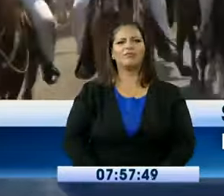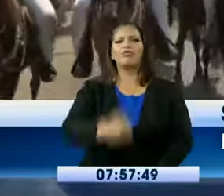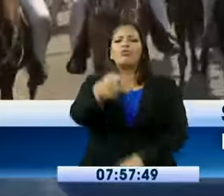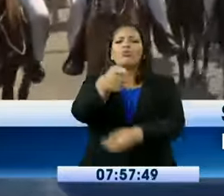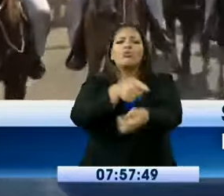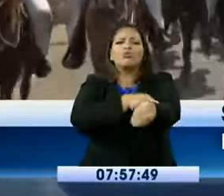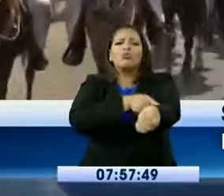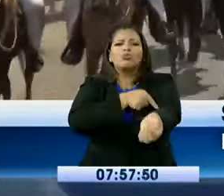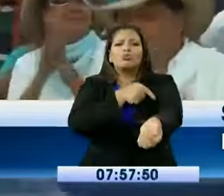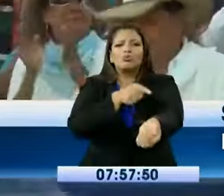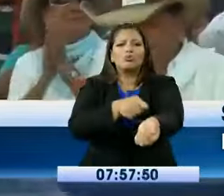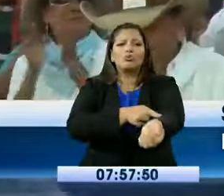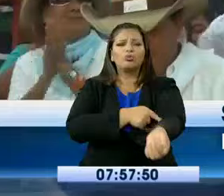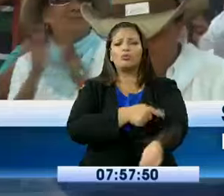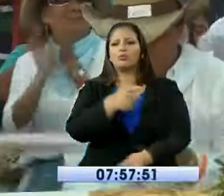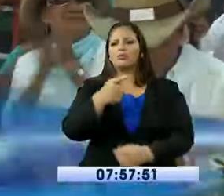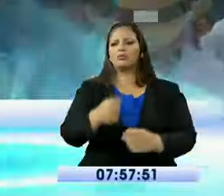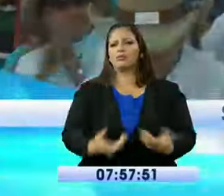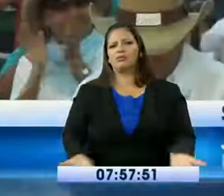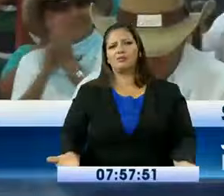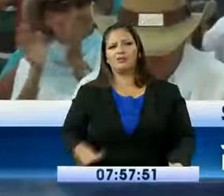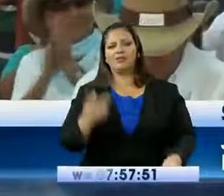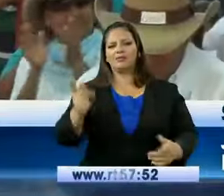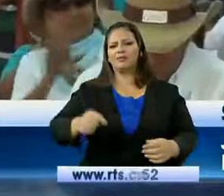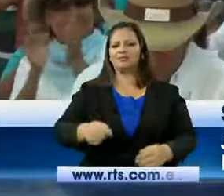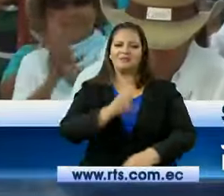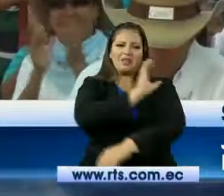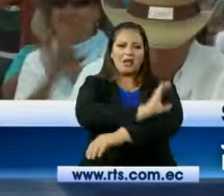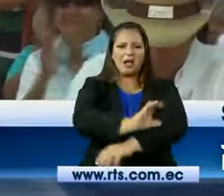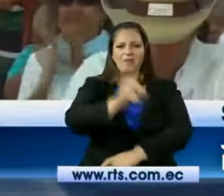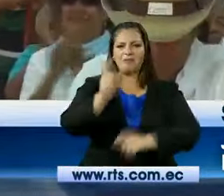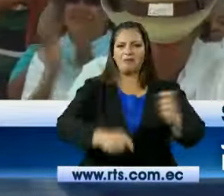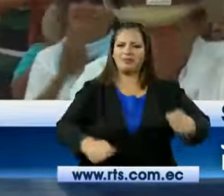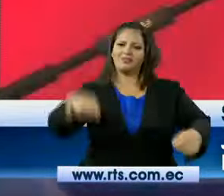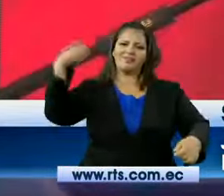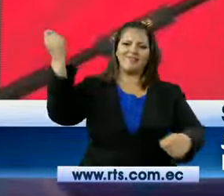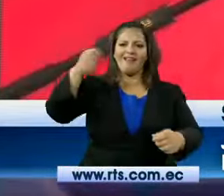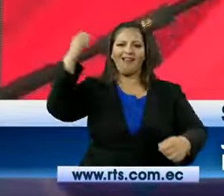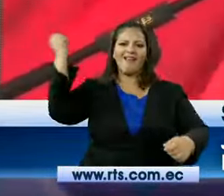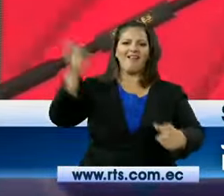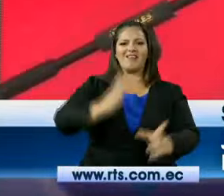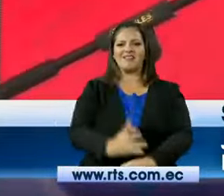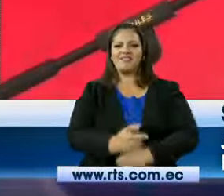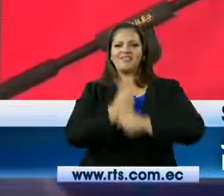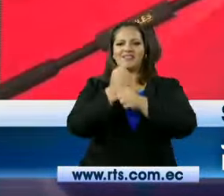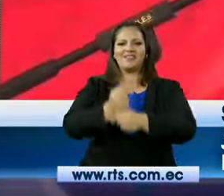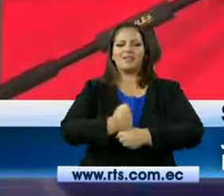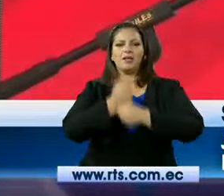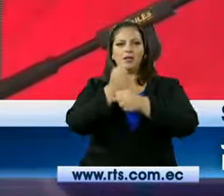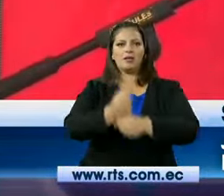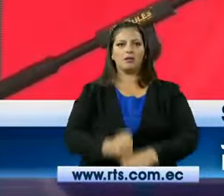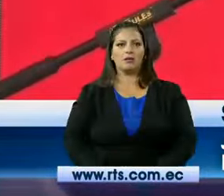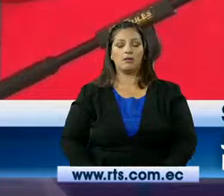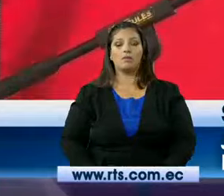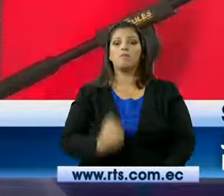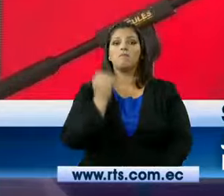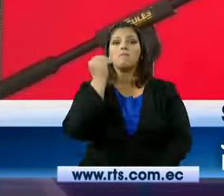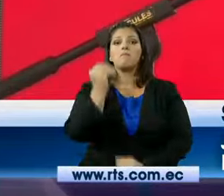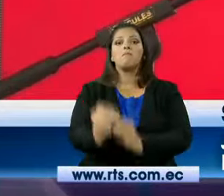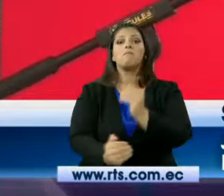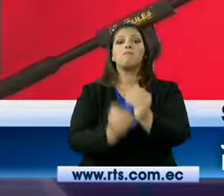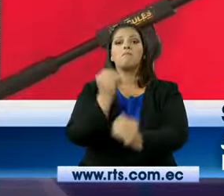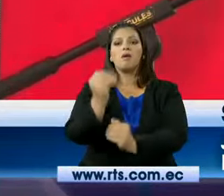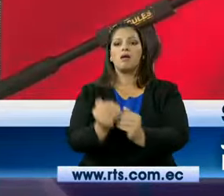esta iniciativa, esperan que las tradiciones montubias no se pierdan. Dentro de pocos meses,